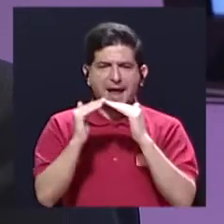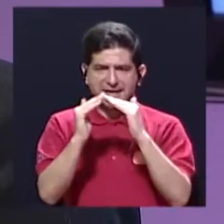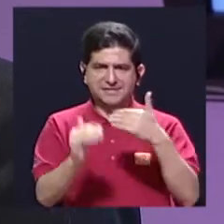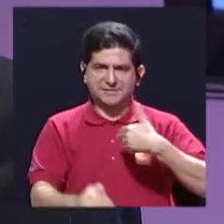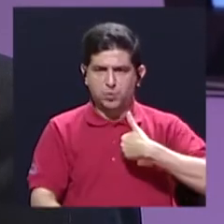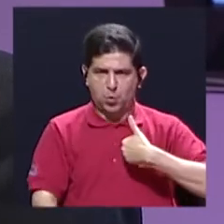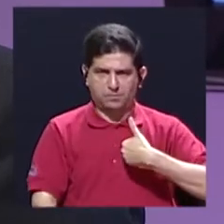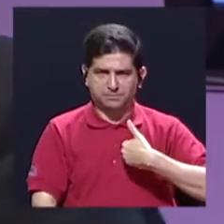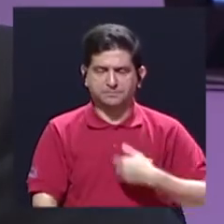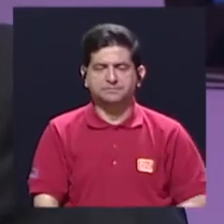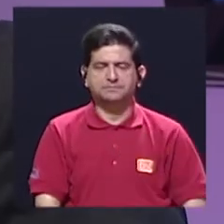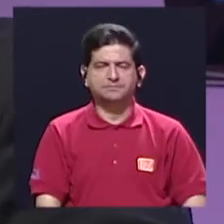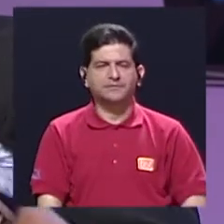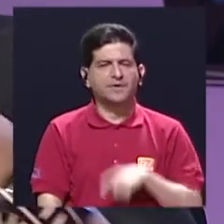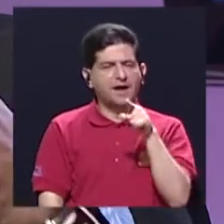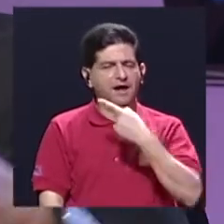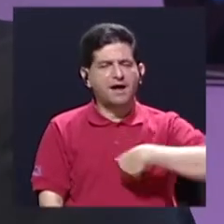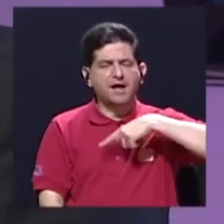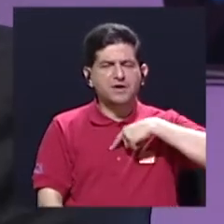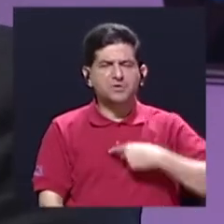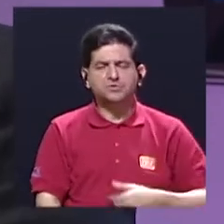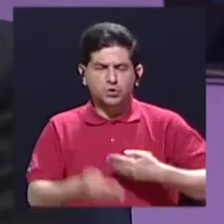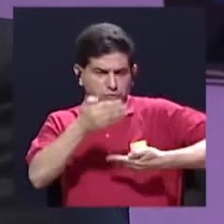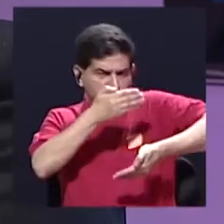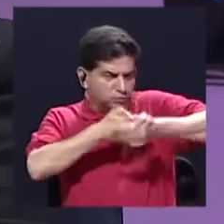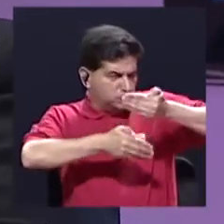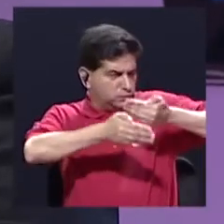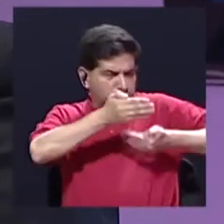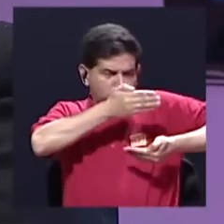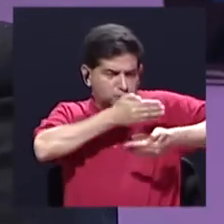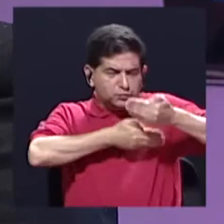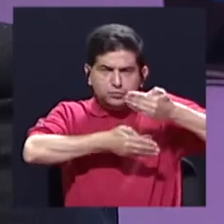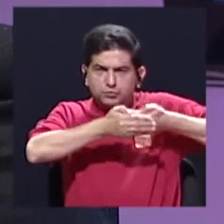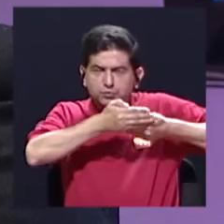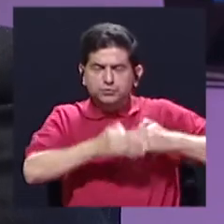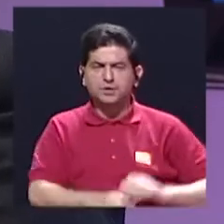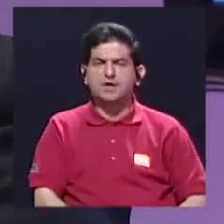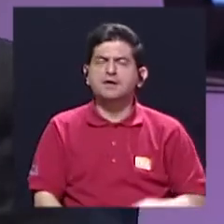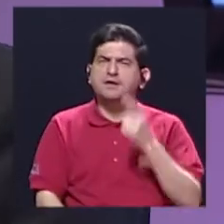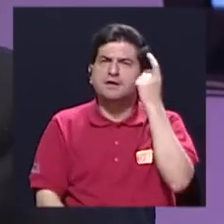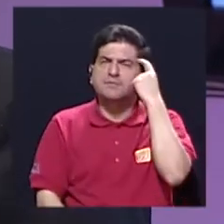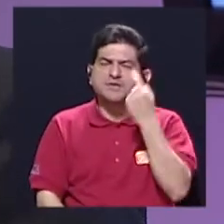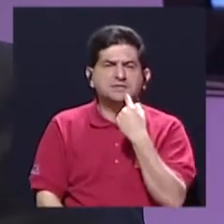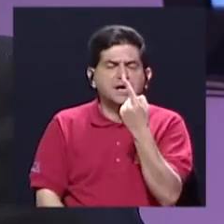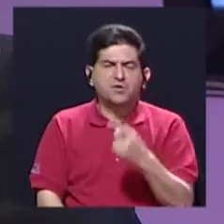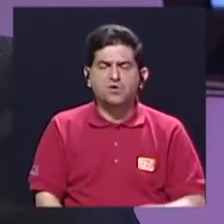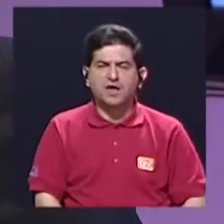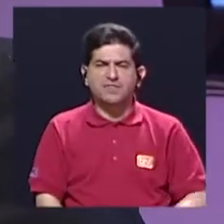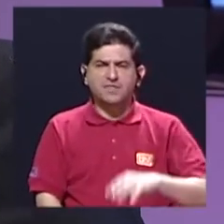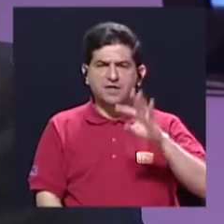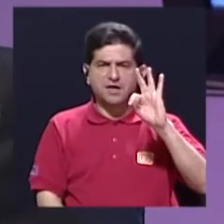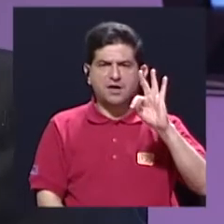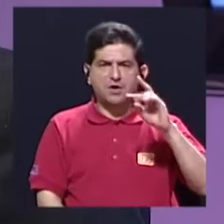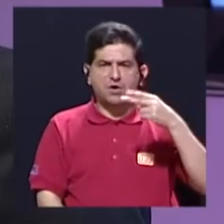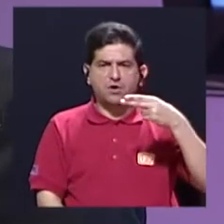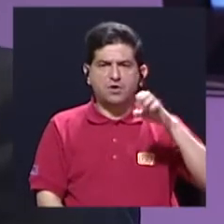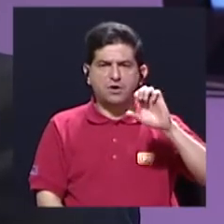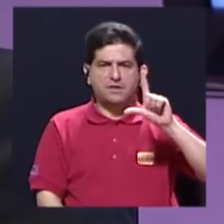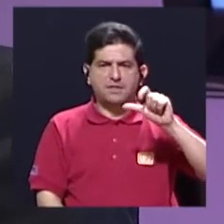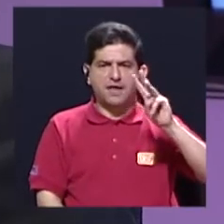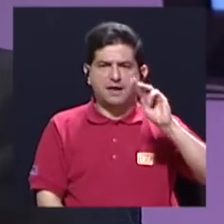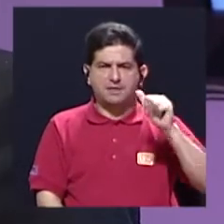Realmente aquí, o sea, si hacemos una retrospectiva y con base en lo que nos decía Telma, muy ampliamente